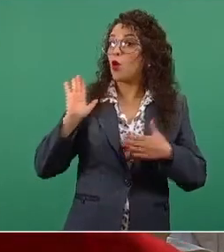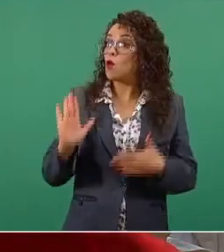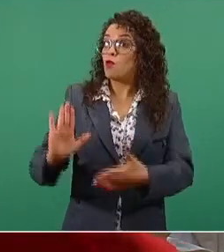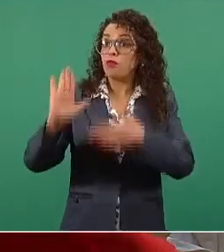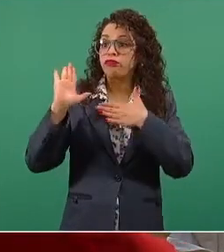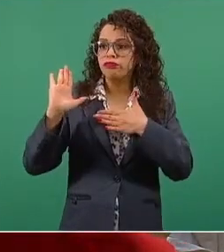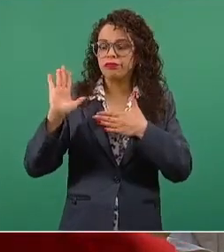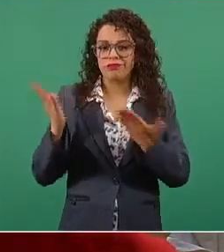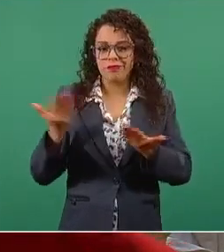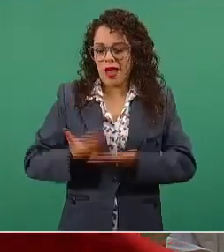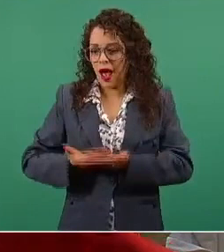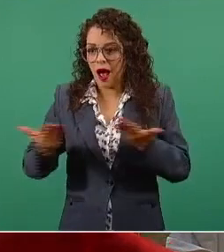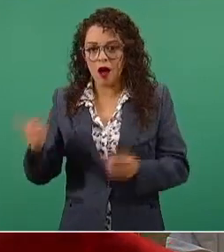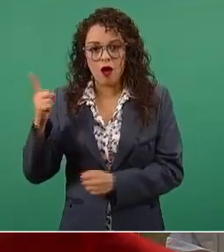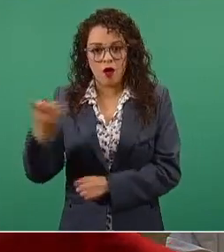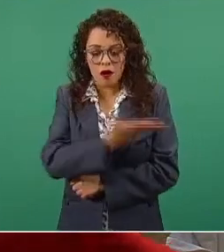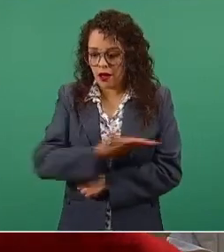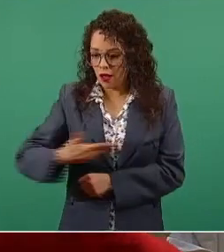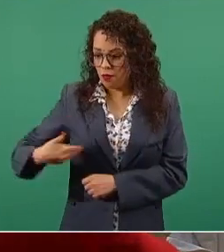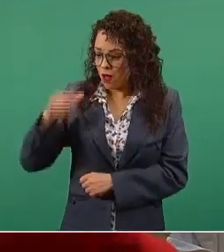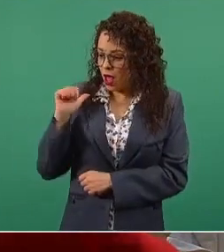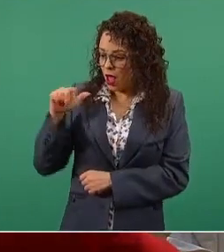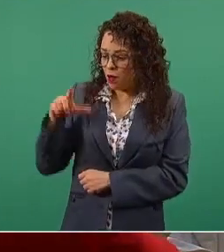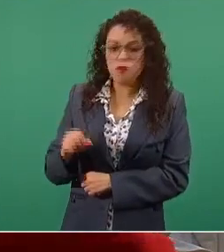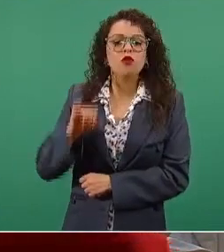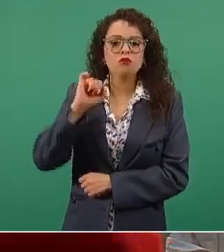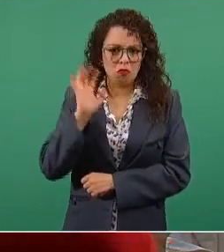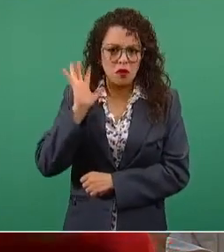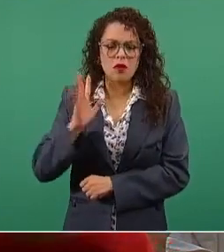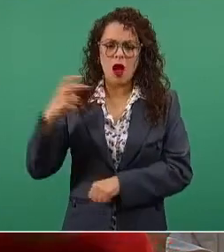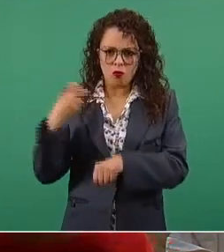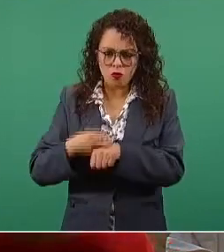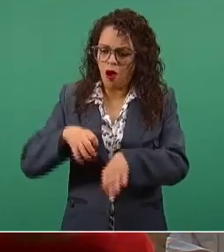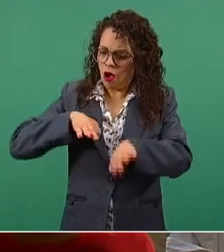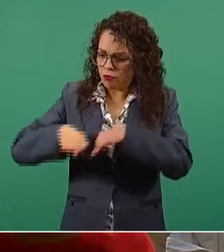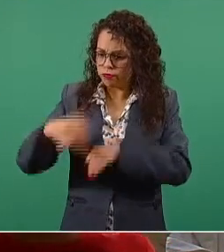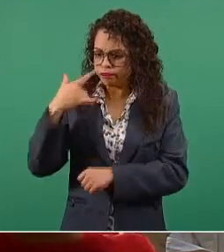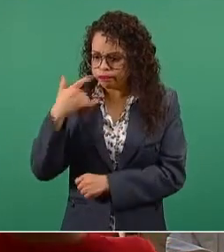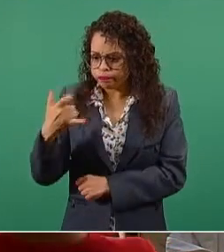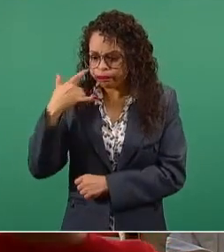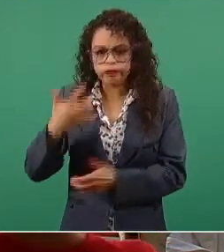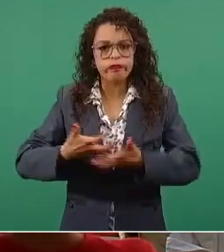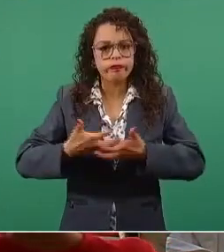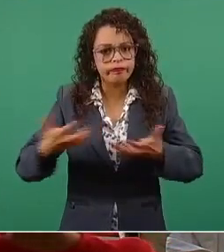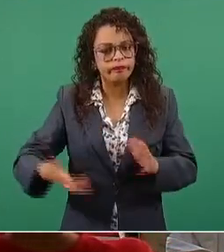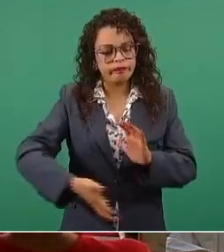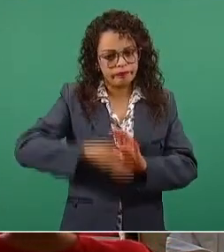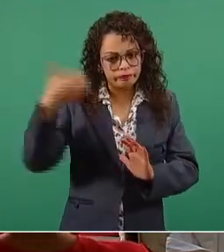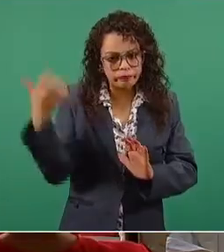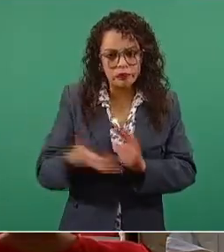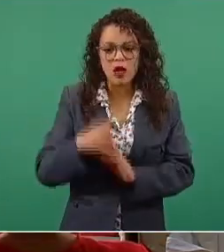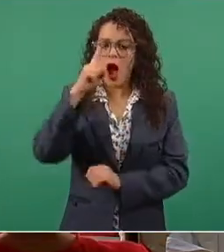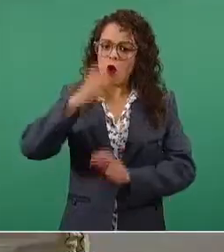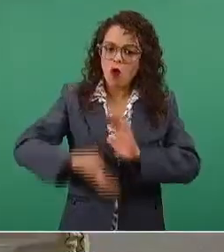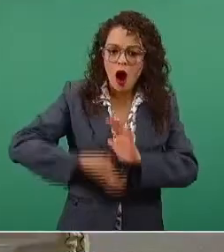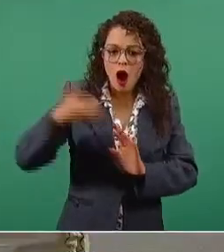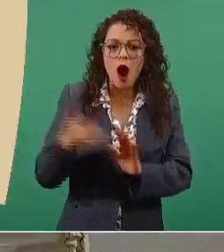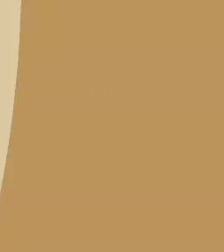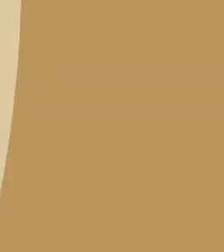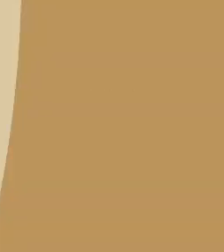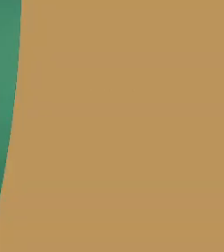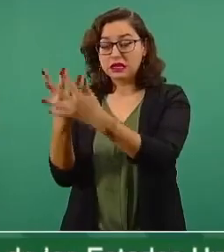de trabajar, invertir en aguas someras y en tierra, en donde realmente sí hay petróleo